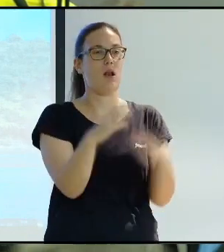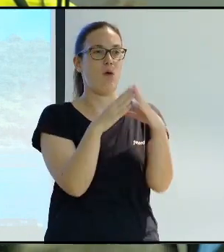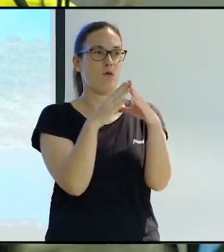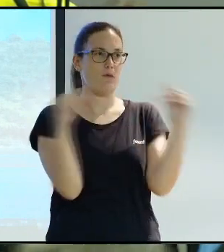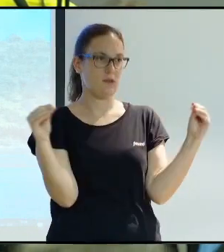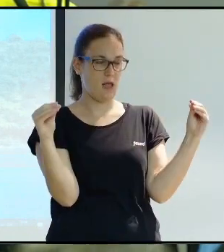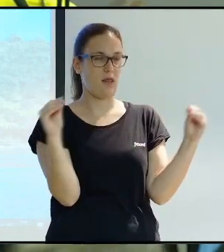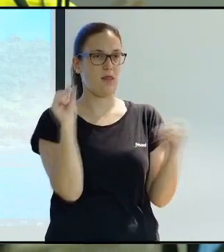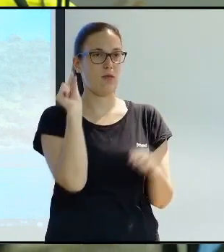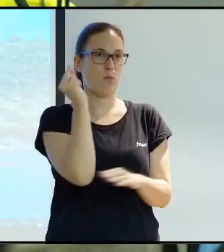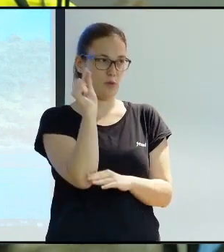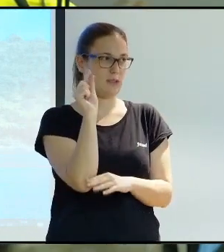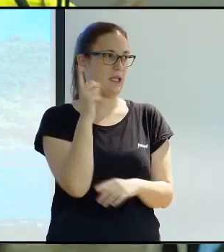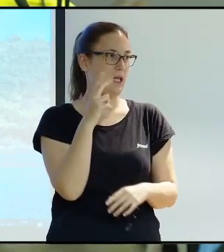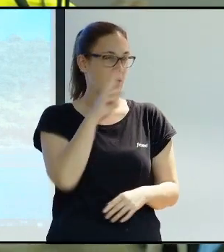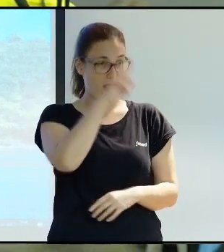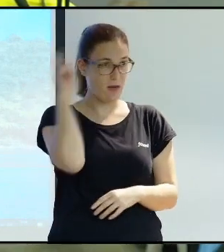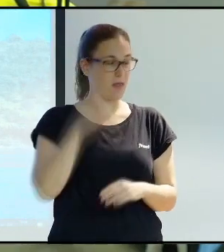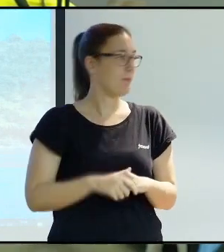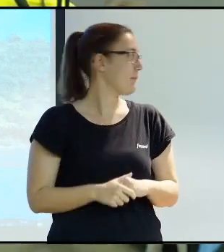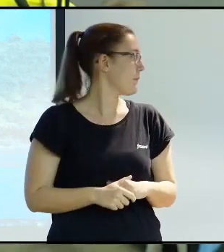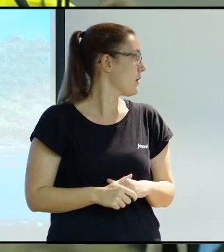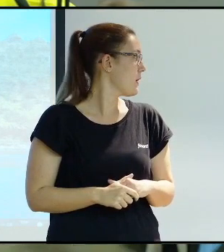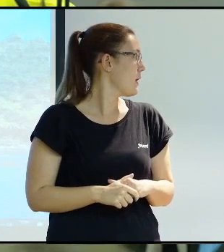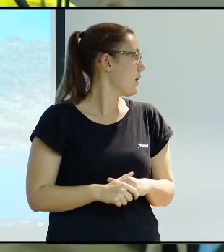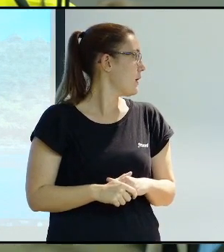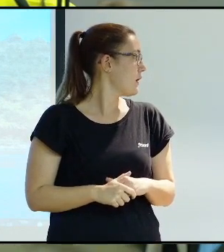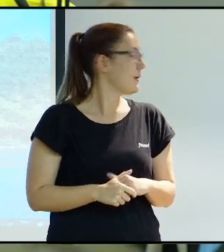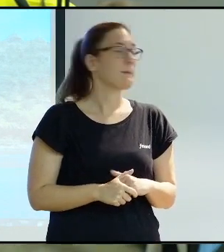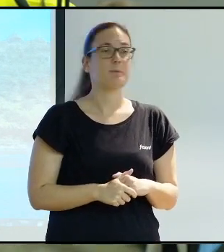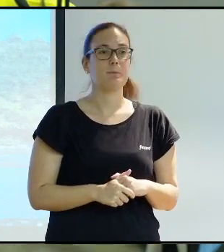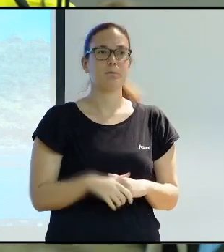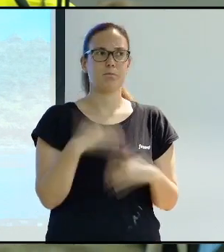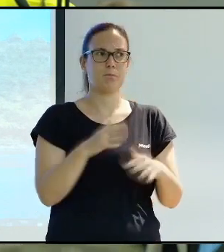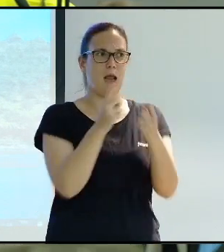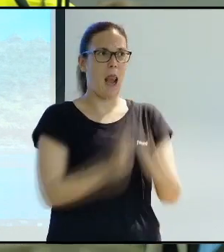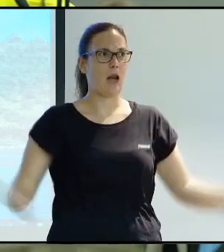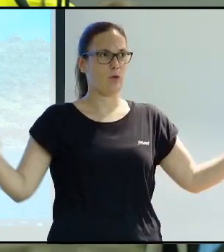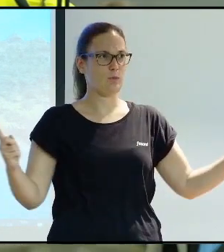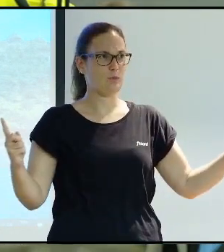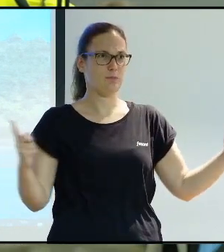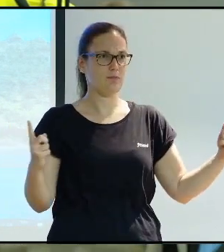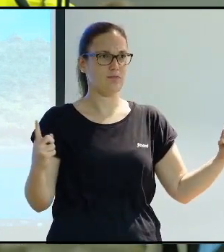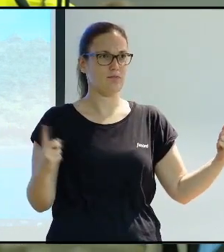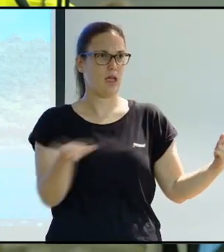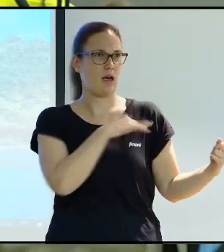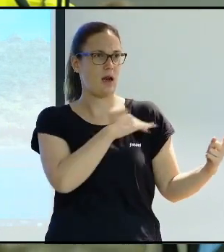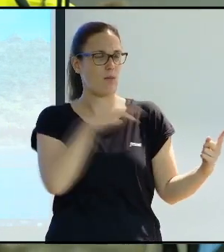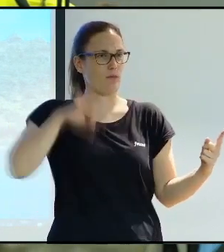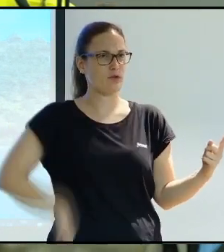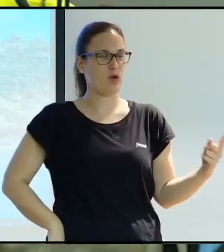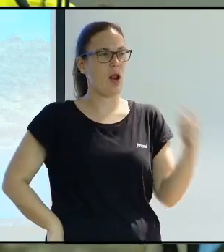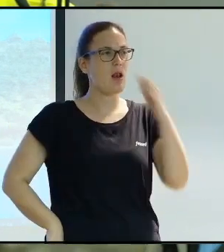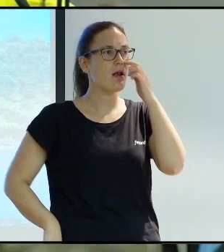Madrid. Tiene varias, es un poco más larga su trayectoria profesional, que bueno, se